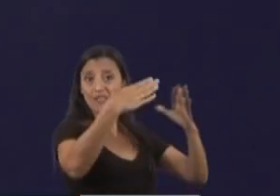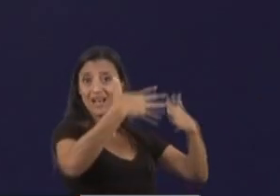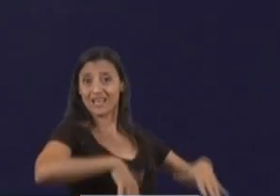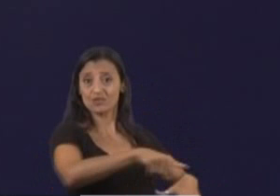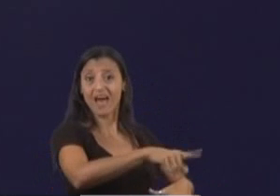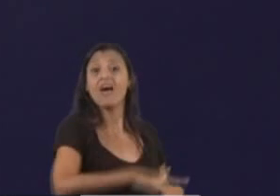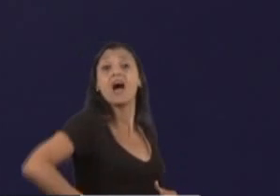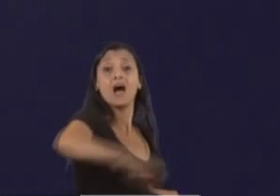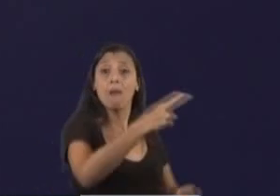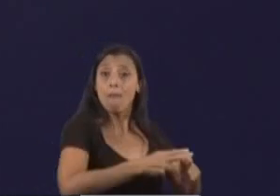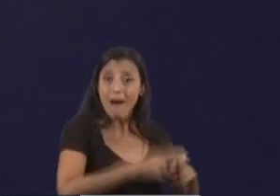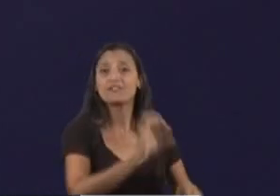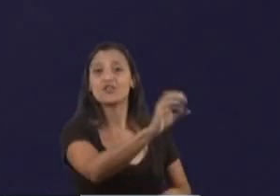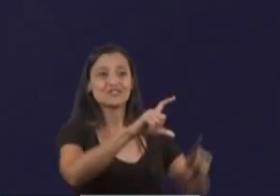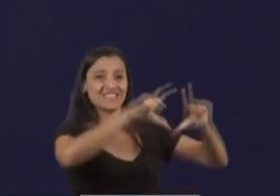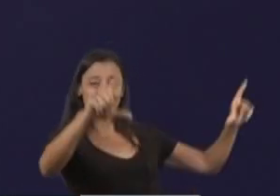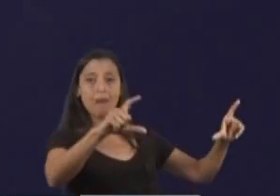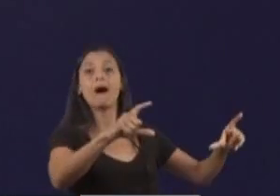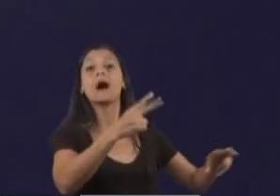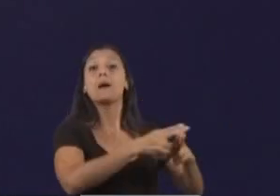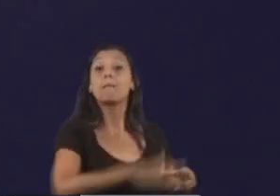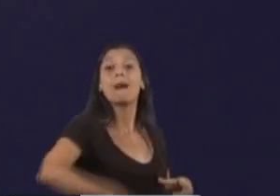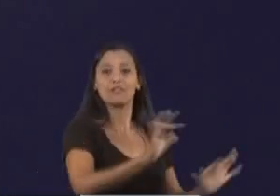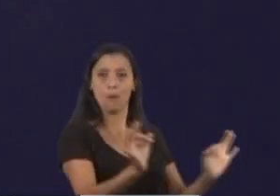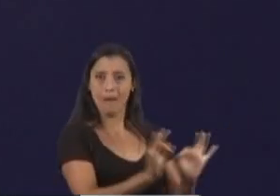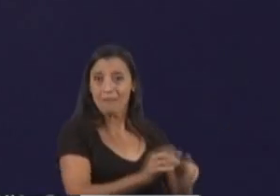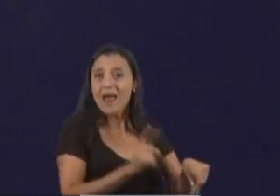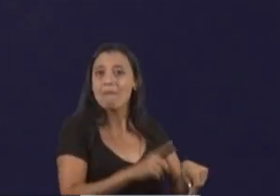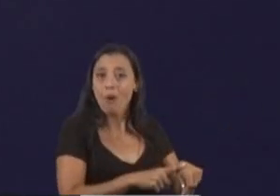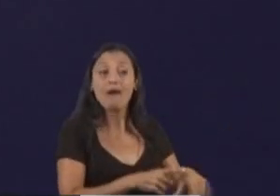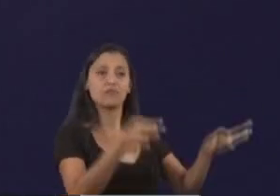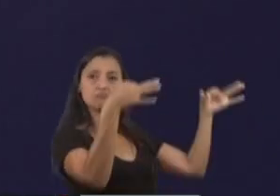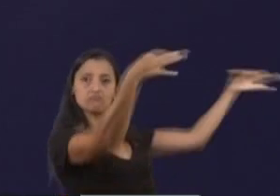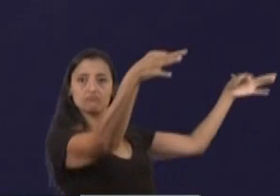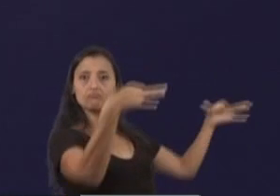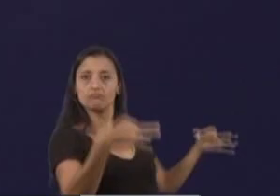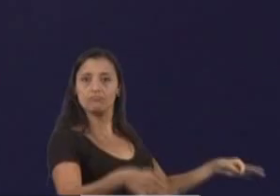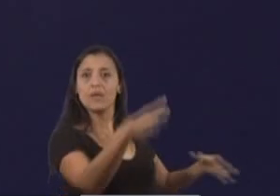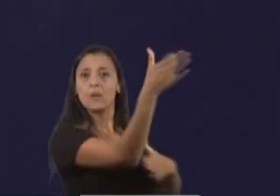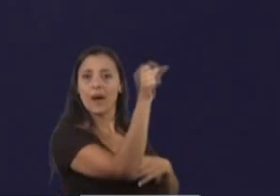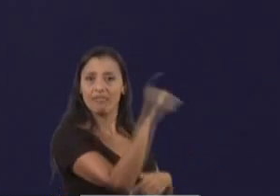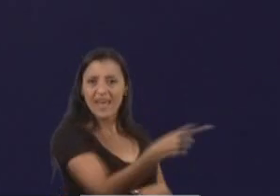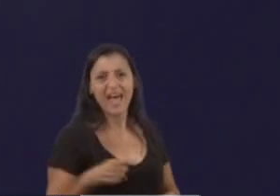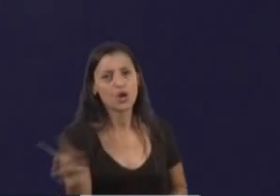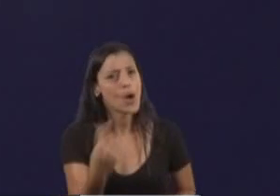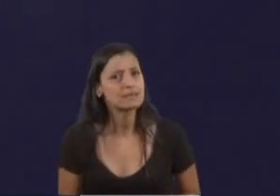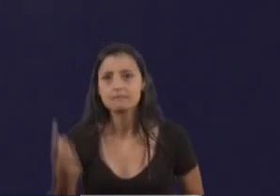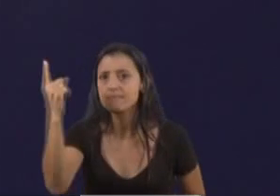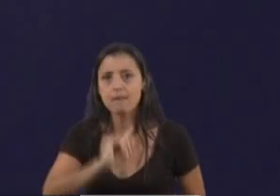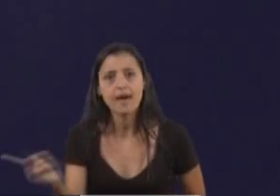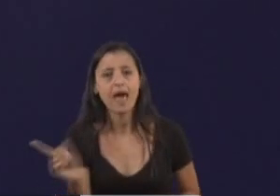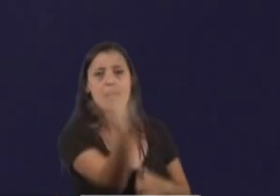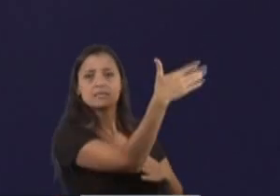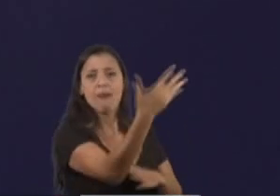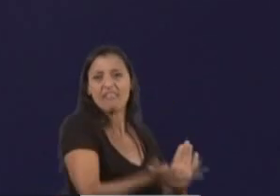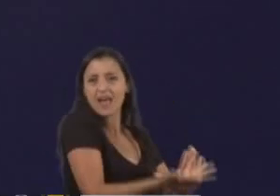denomina Patio Malvinas desde ese momento, fue colocada allí. Esta no es la primera vez que la bandera